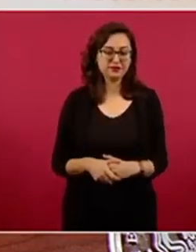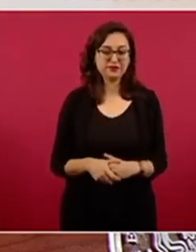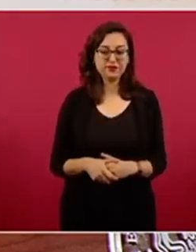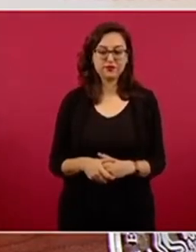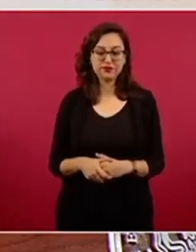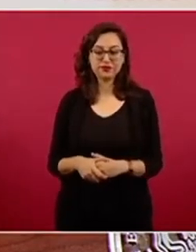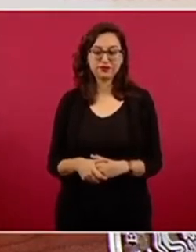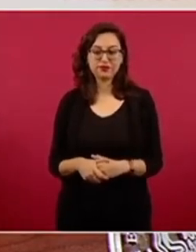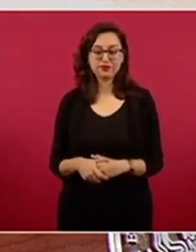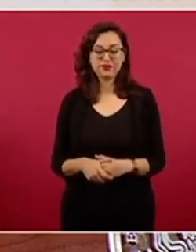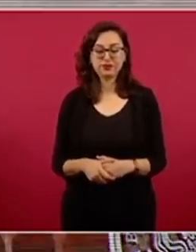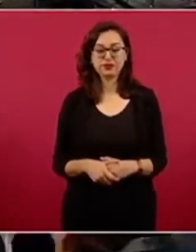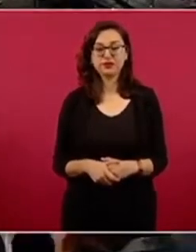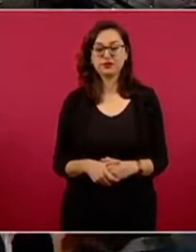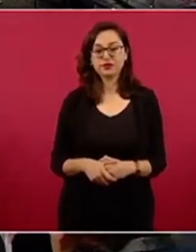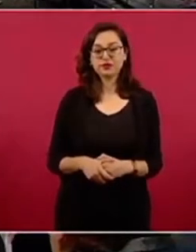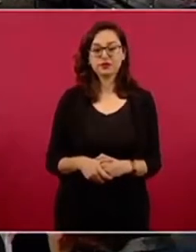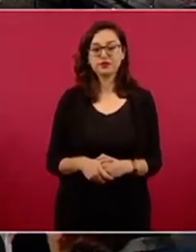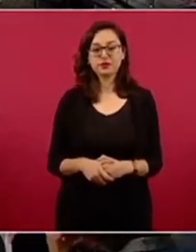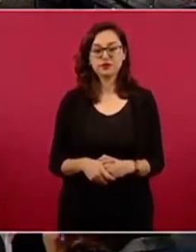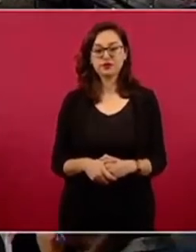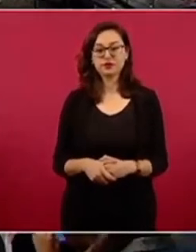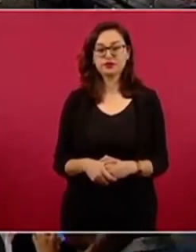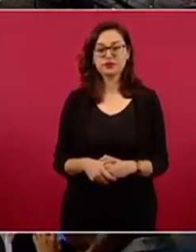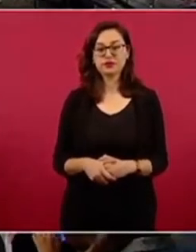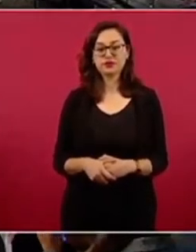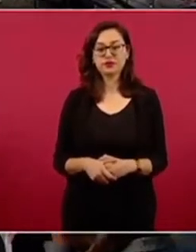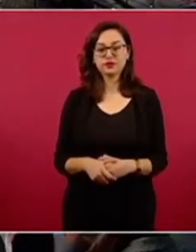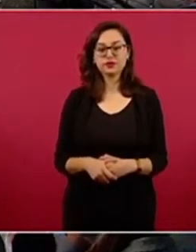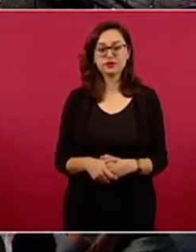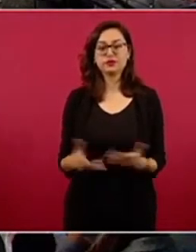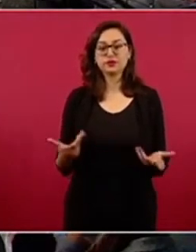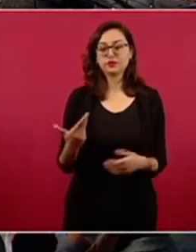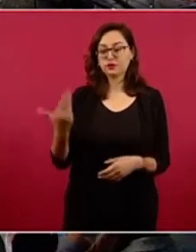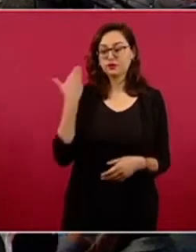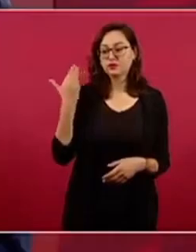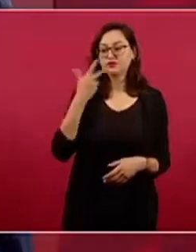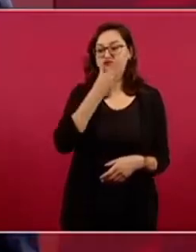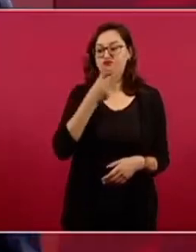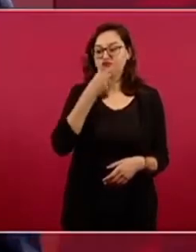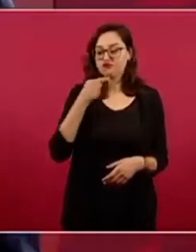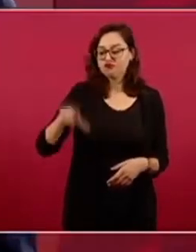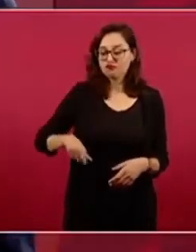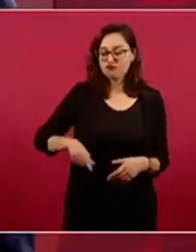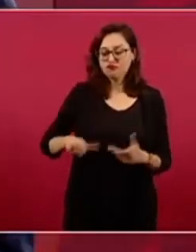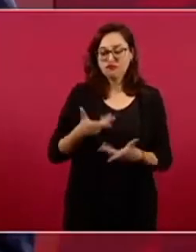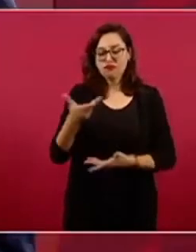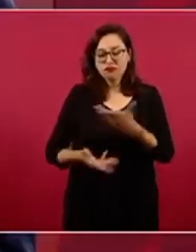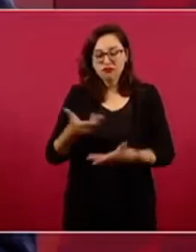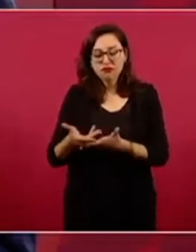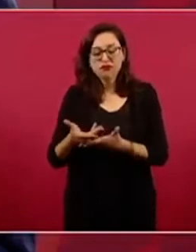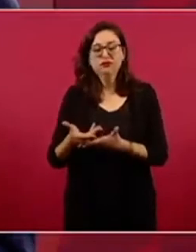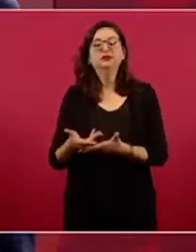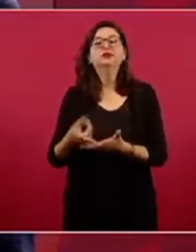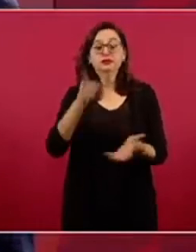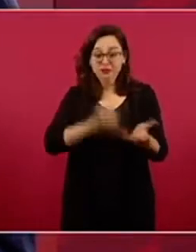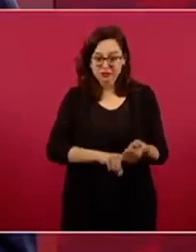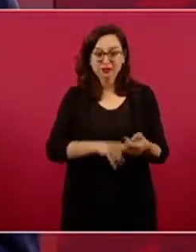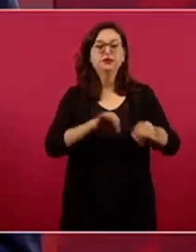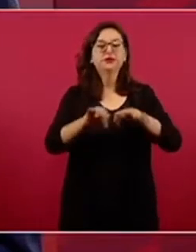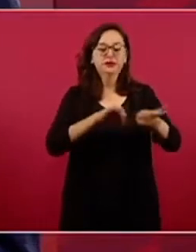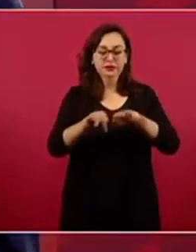Acaba de salir un servidor público, consejero de uno de estos organismos autónomos